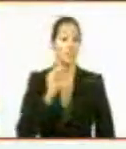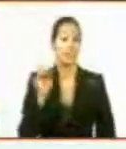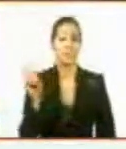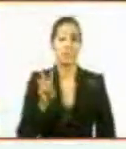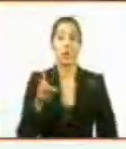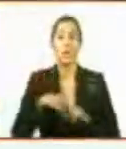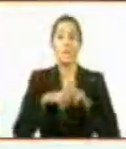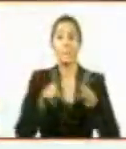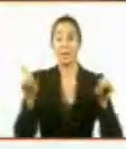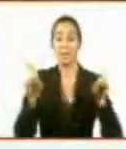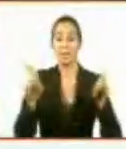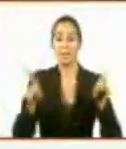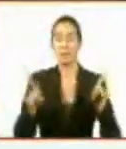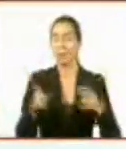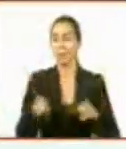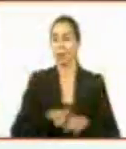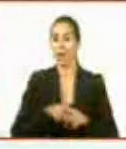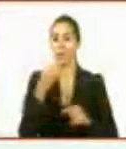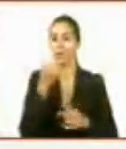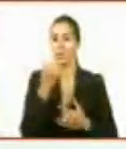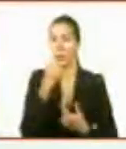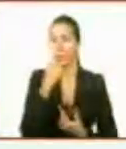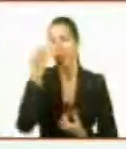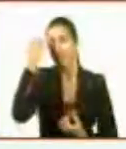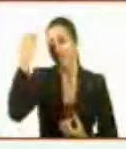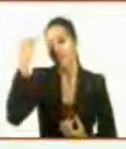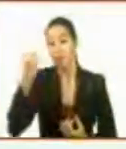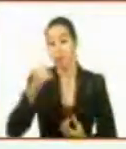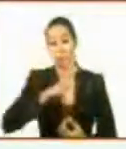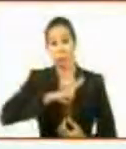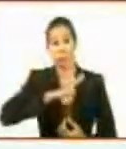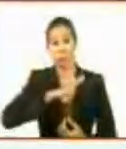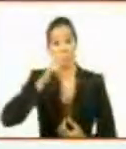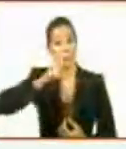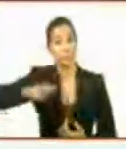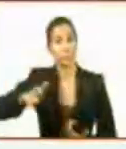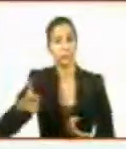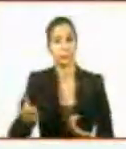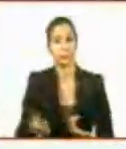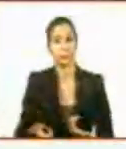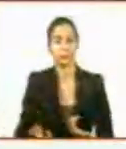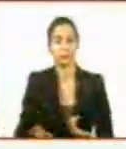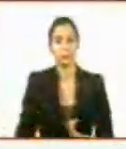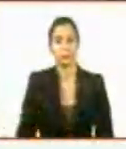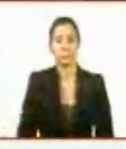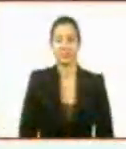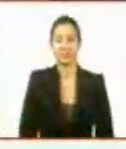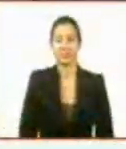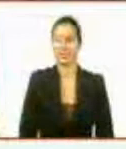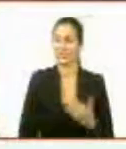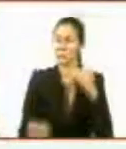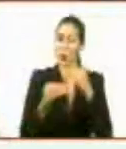pero que constituye una corriente popular, bueno, con el mismo